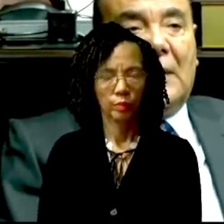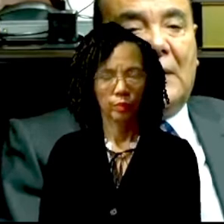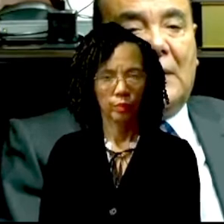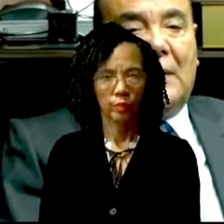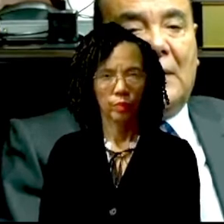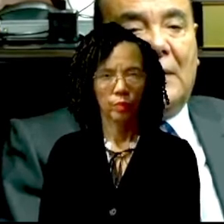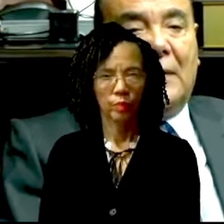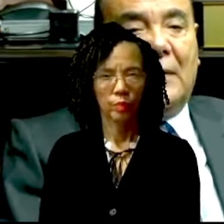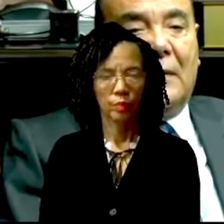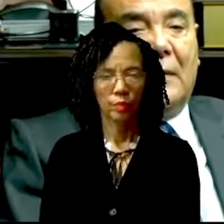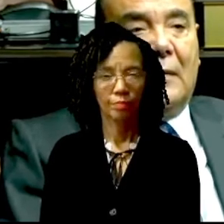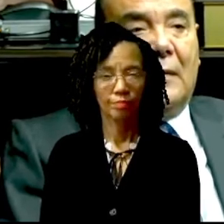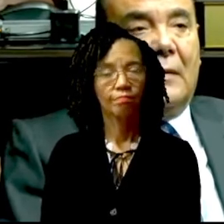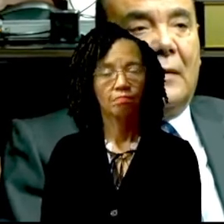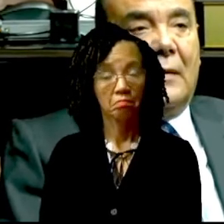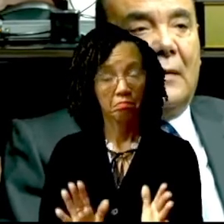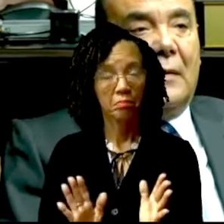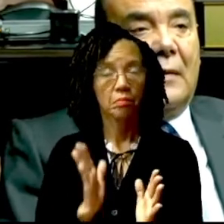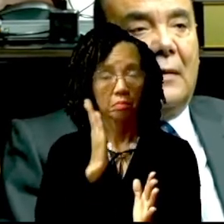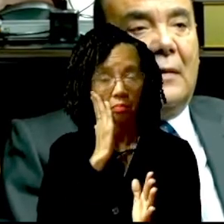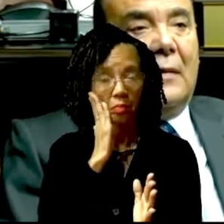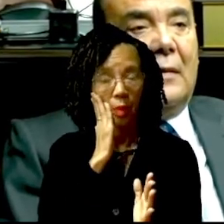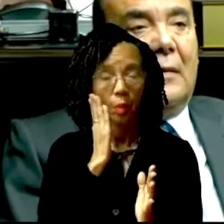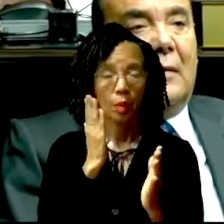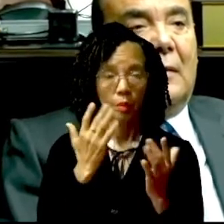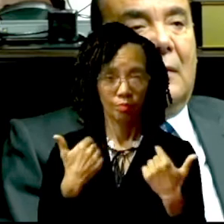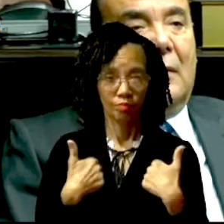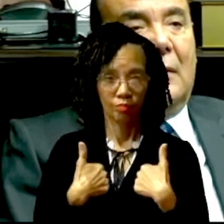como altagraciano y higüeyano, y sabiendo